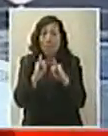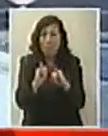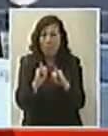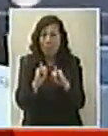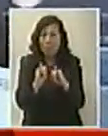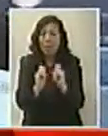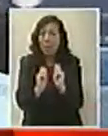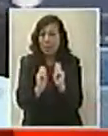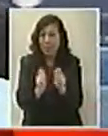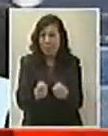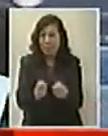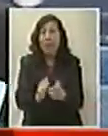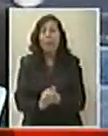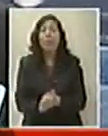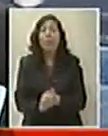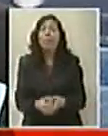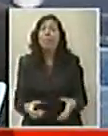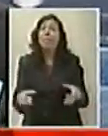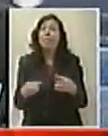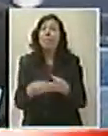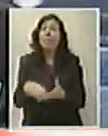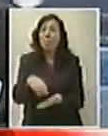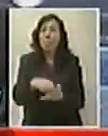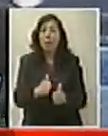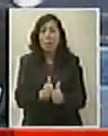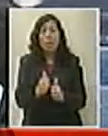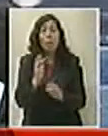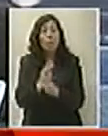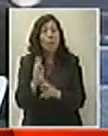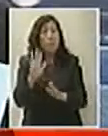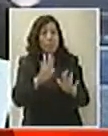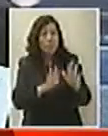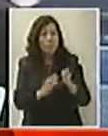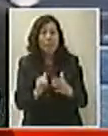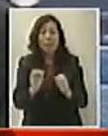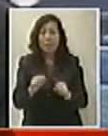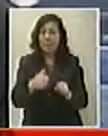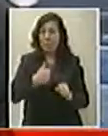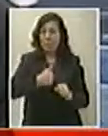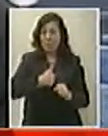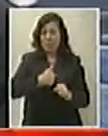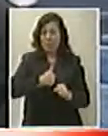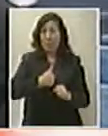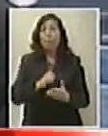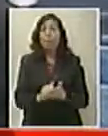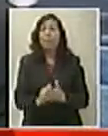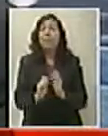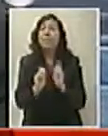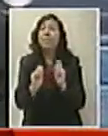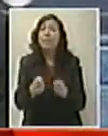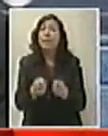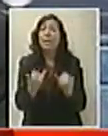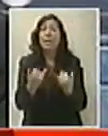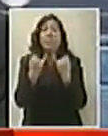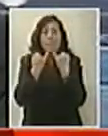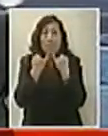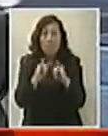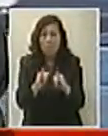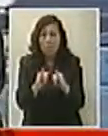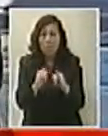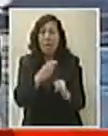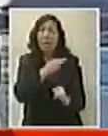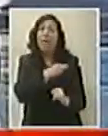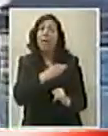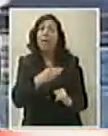sido entregado en la Comisión de Pueblos Andinos y Medio Ambiente y asimismo también se le ha entregado este informe